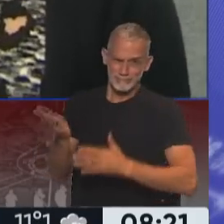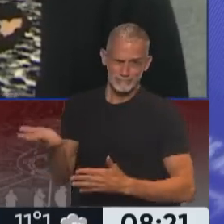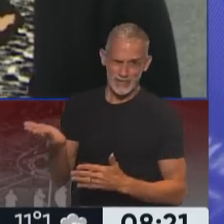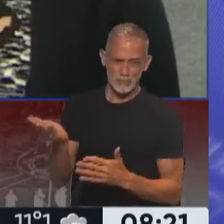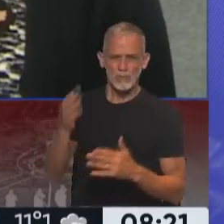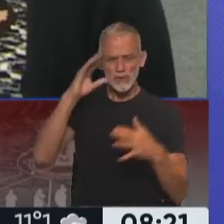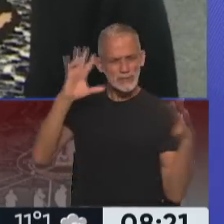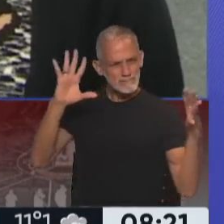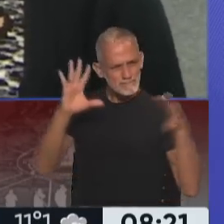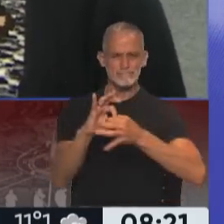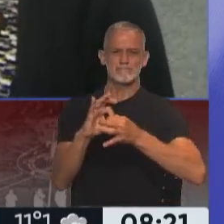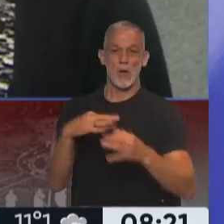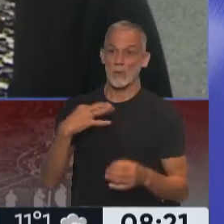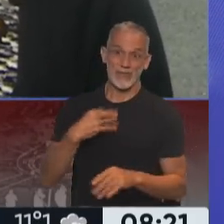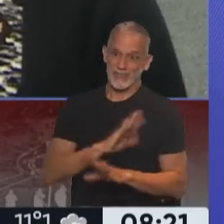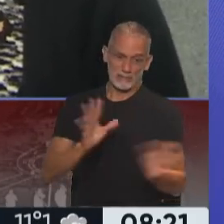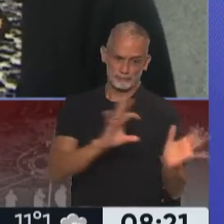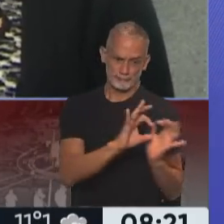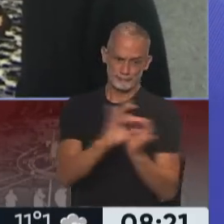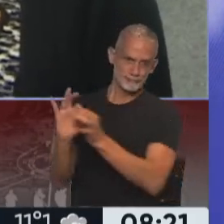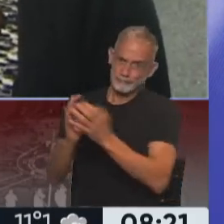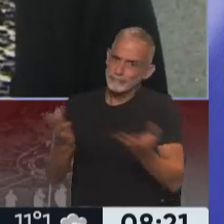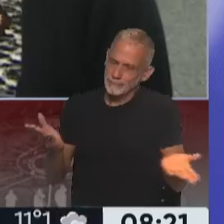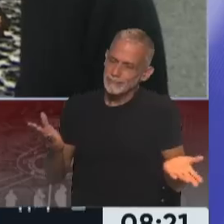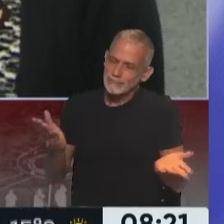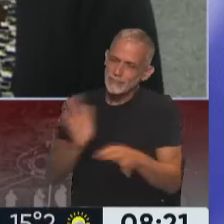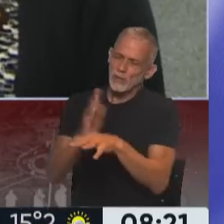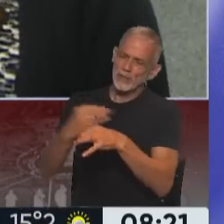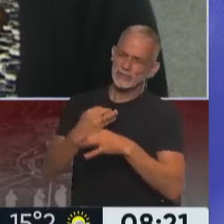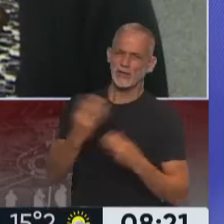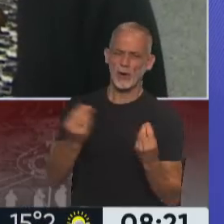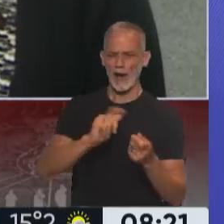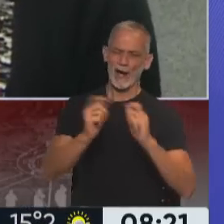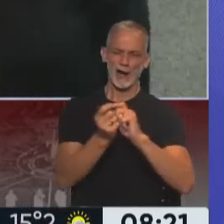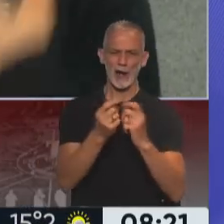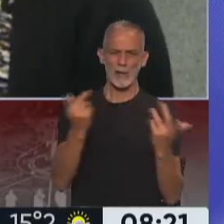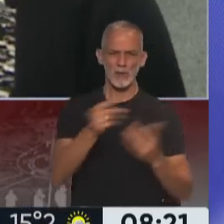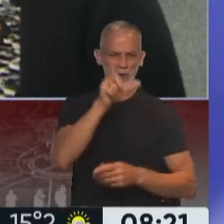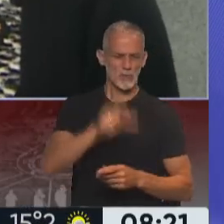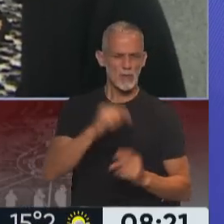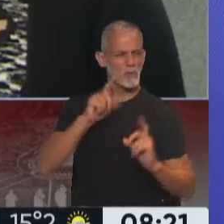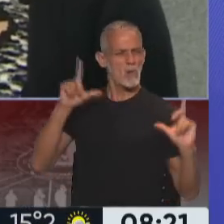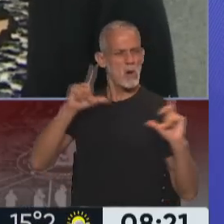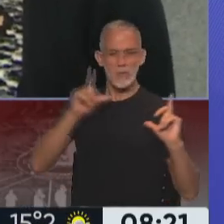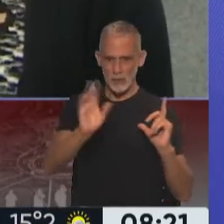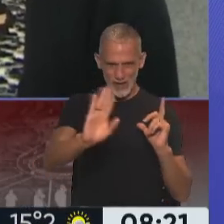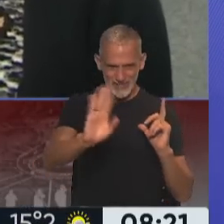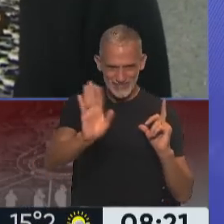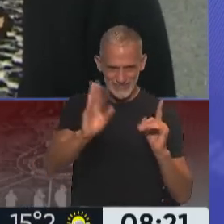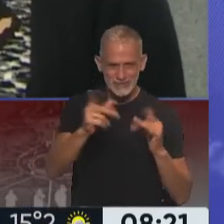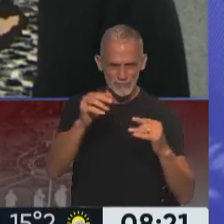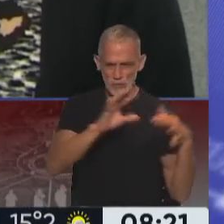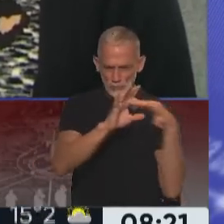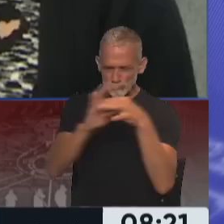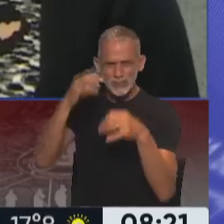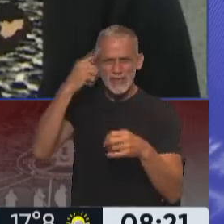la coherencia en su vida es lo que te deja la enseñanza, no es que era una imagen, siempre fue consistente